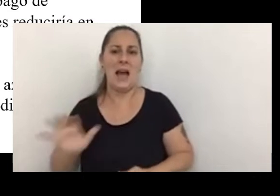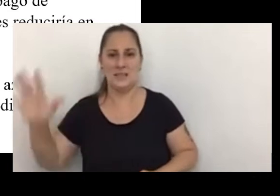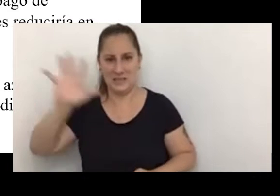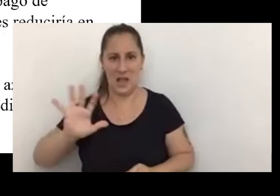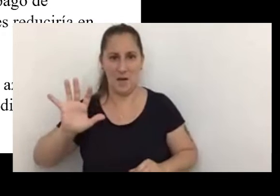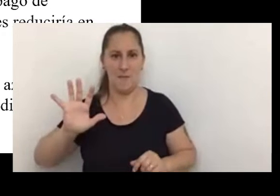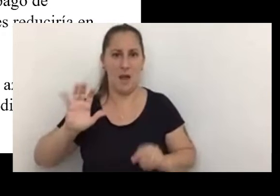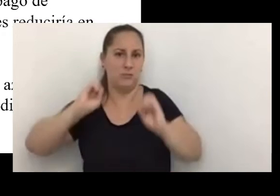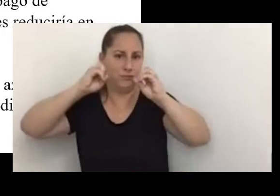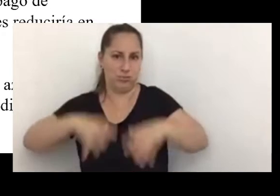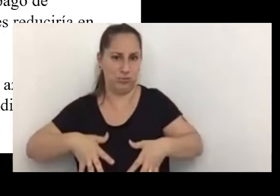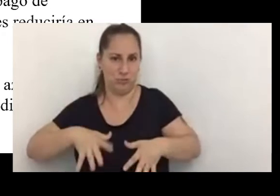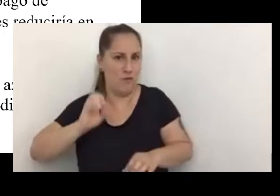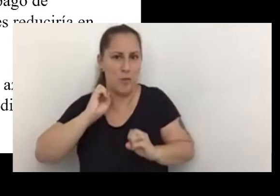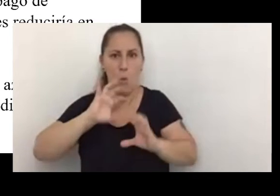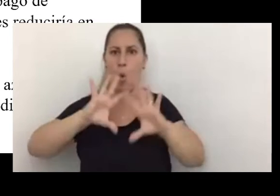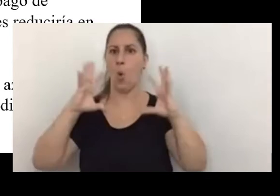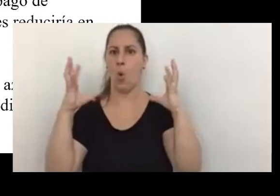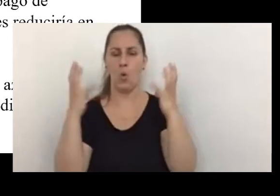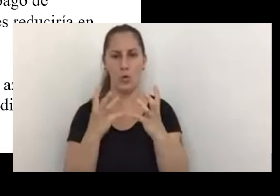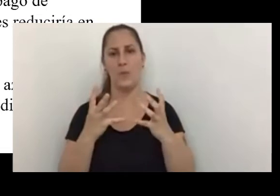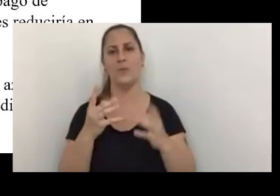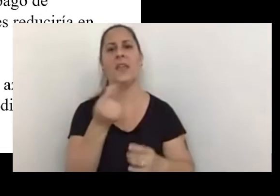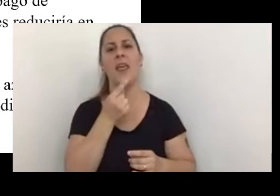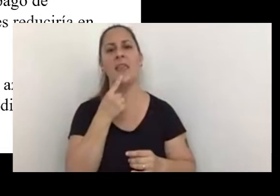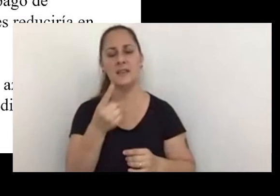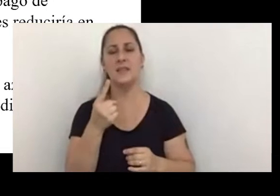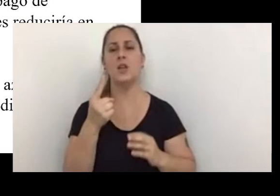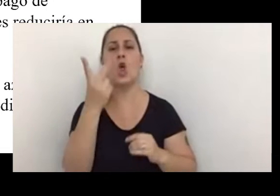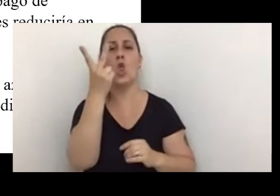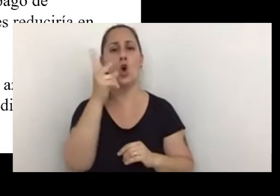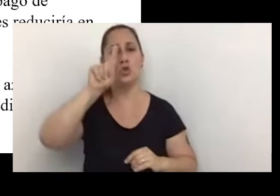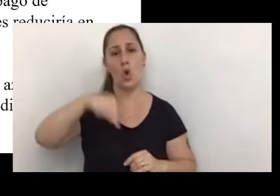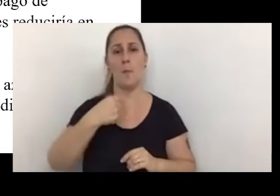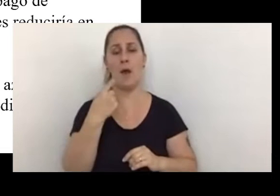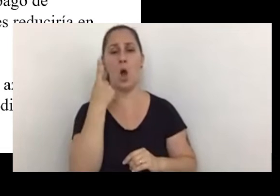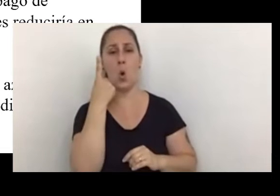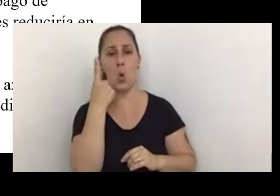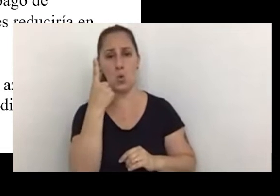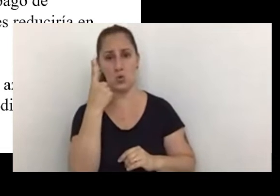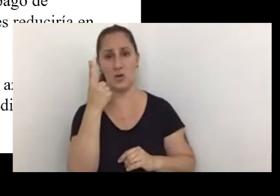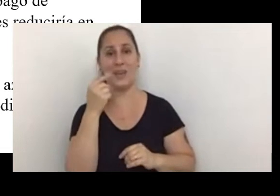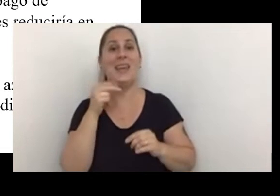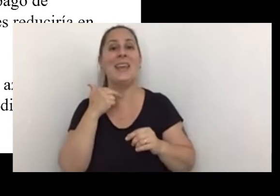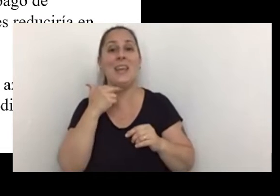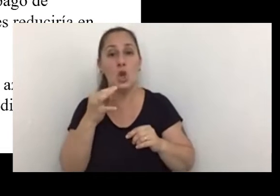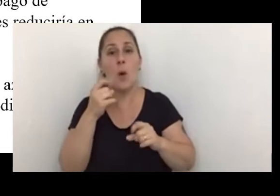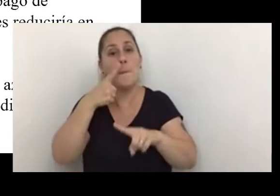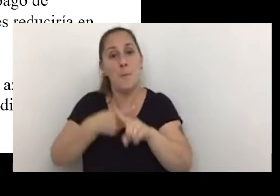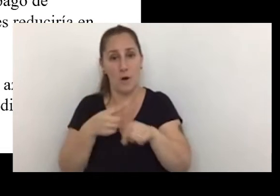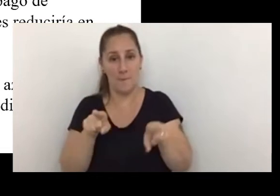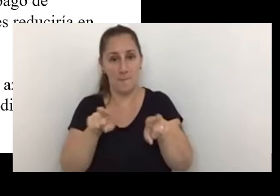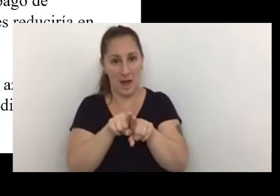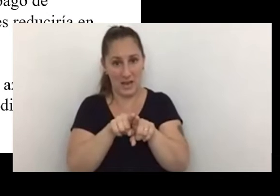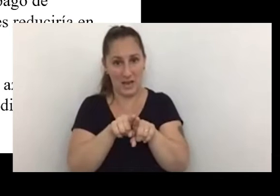del mundo, es decir, está por debajo del 2,1 hijos por pareja necesario para el reemplazo